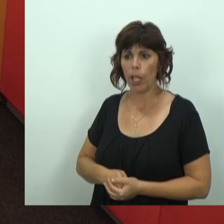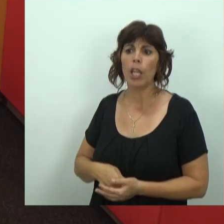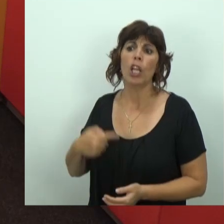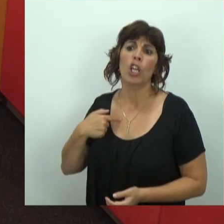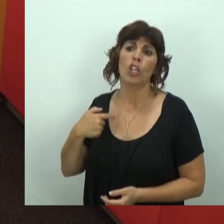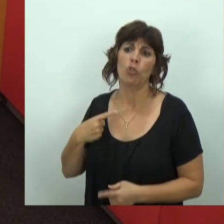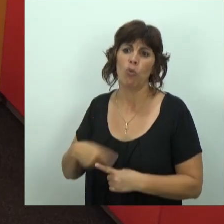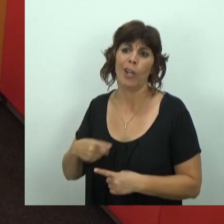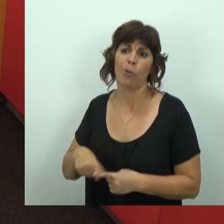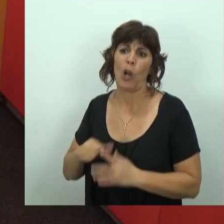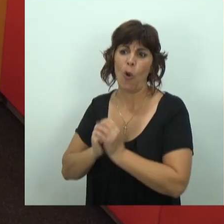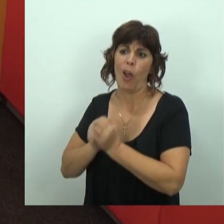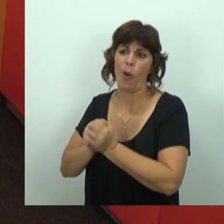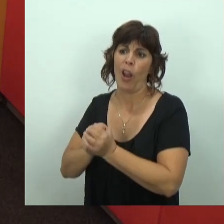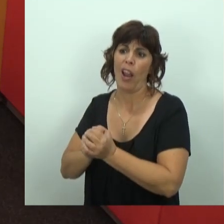Yo te aconsejo,